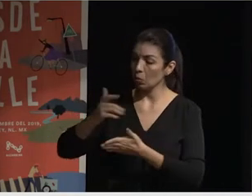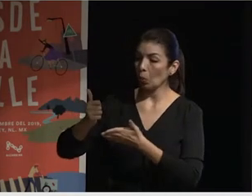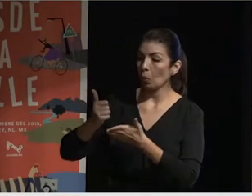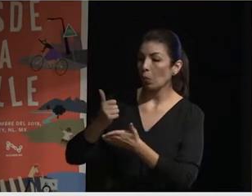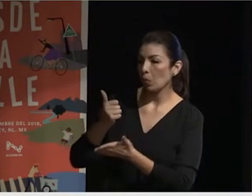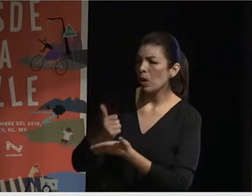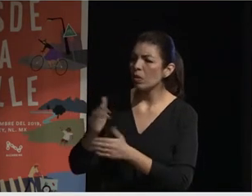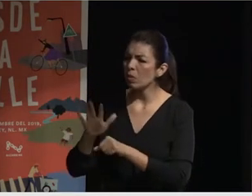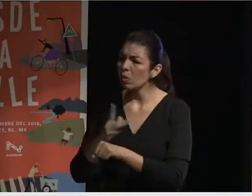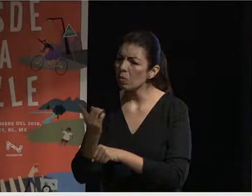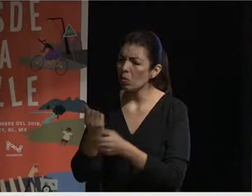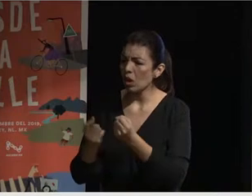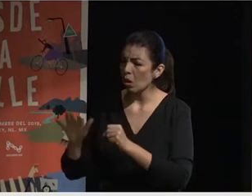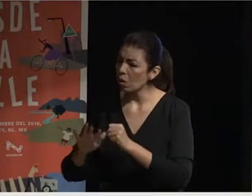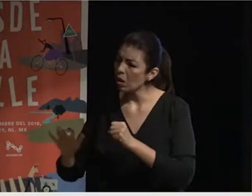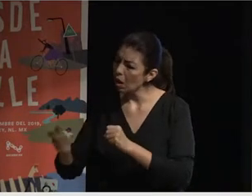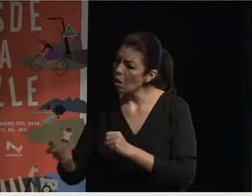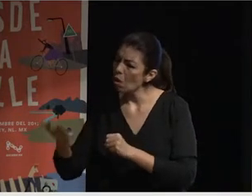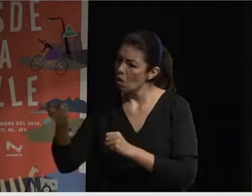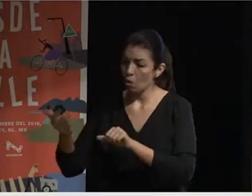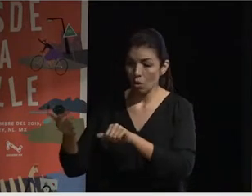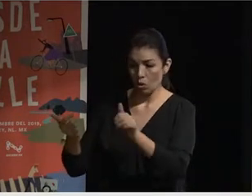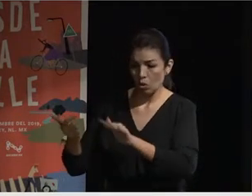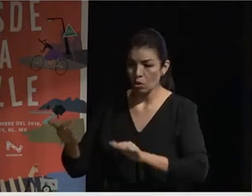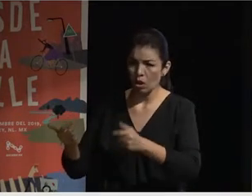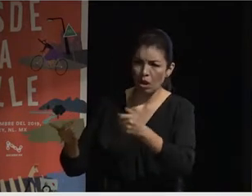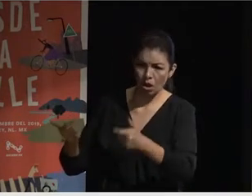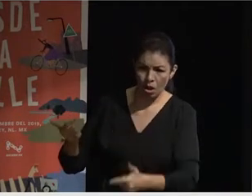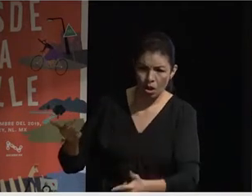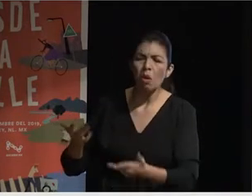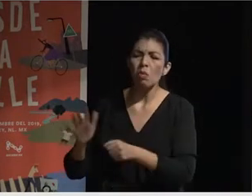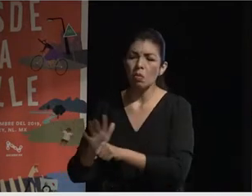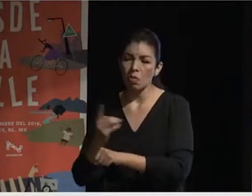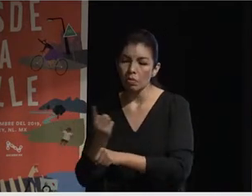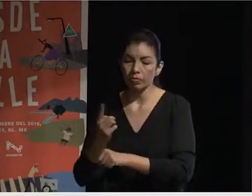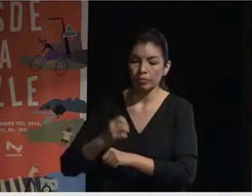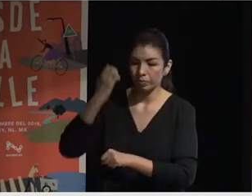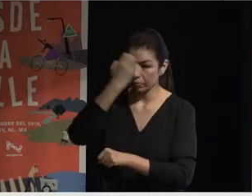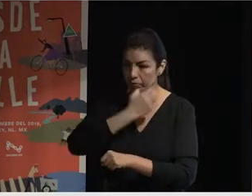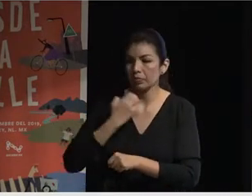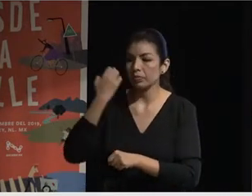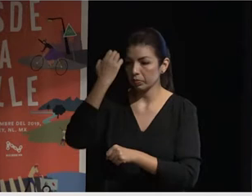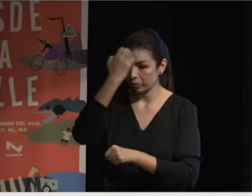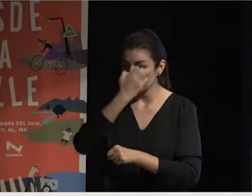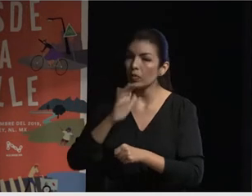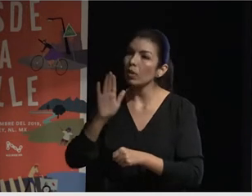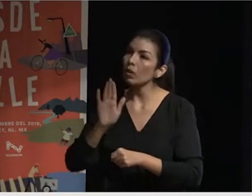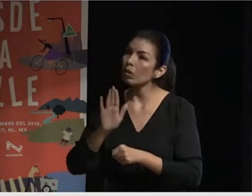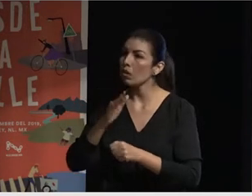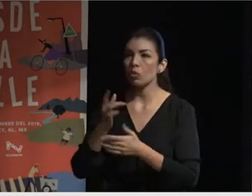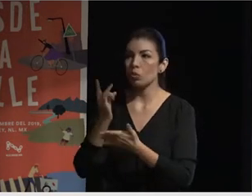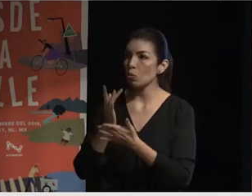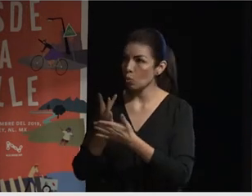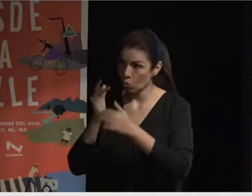caray, bueno, esta teoría se verifica con gente como Eric Clark, que ya mencionabas, Carlos, que van a estudiar empíricamente en